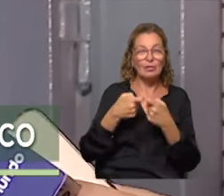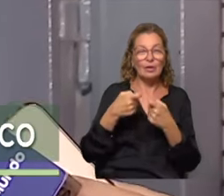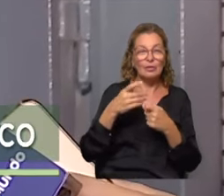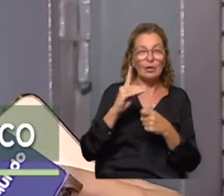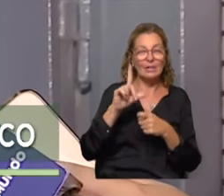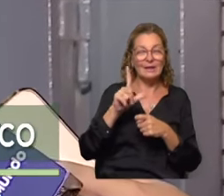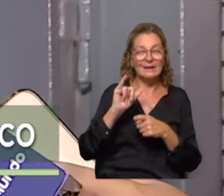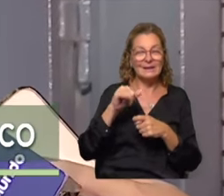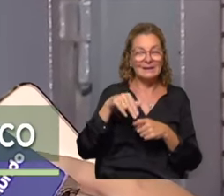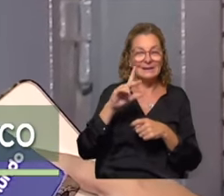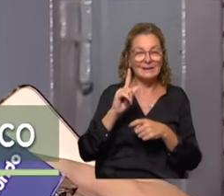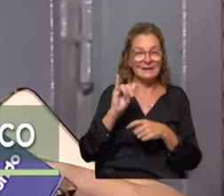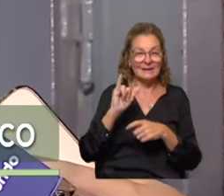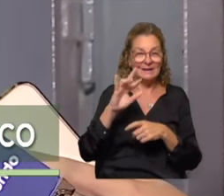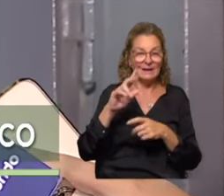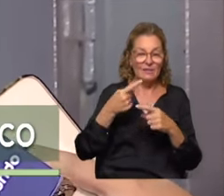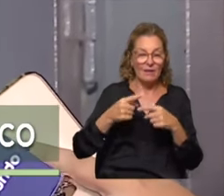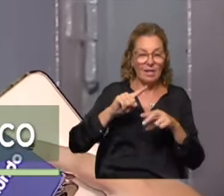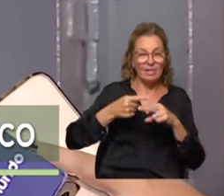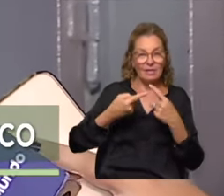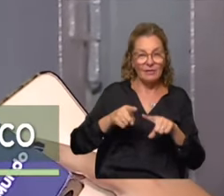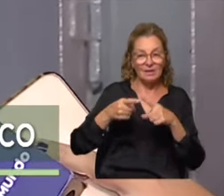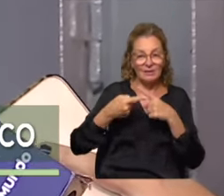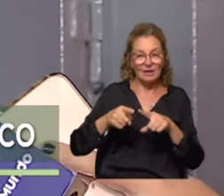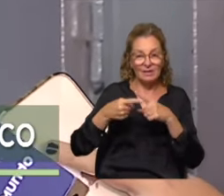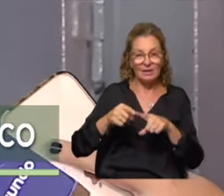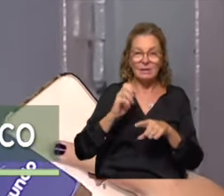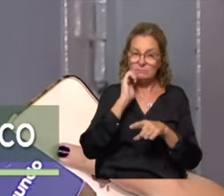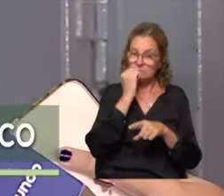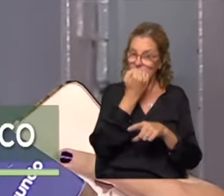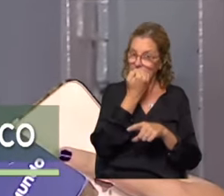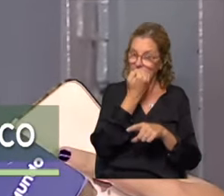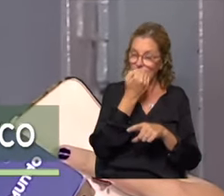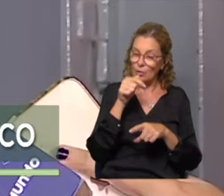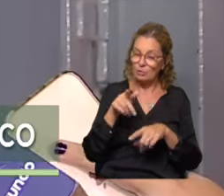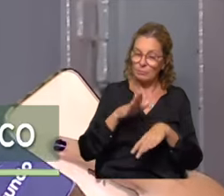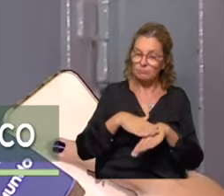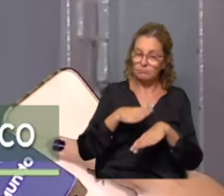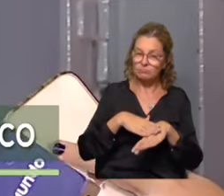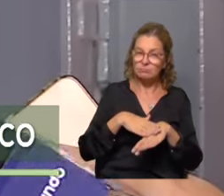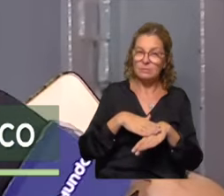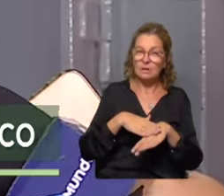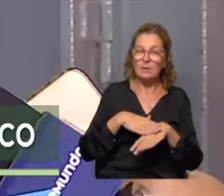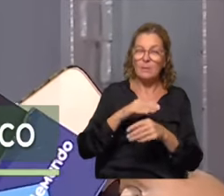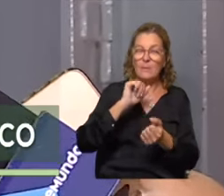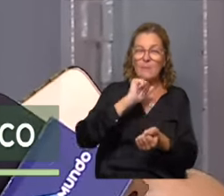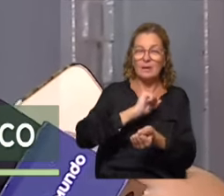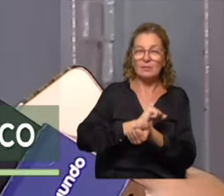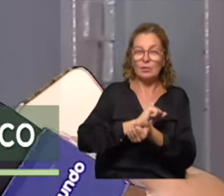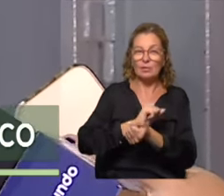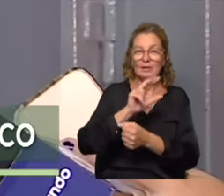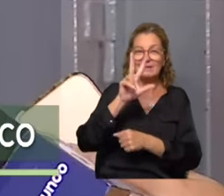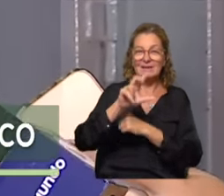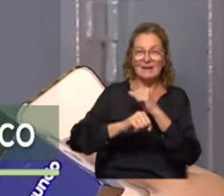delinquir agravada y por reiterados delitos de revelación de secreto agravado. Se dispuso una pena de prisión efectiva de 3 años